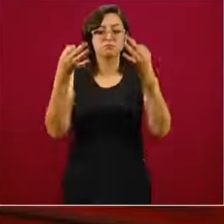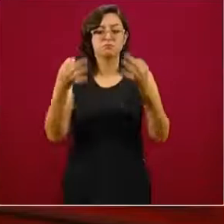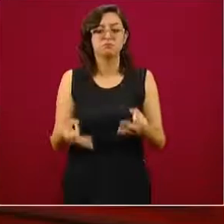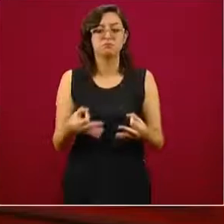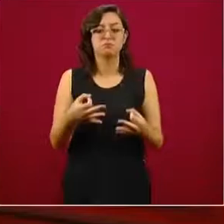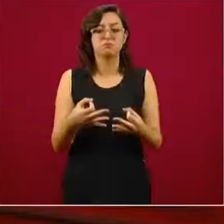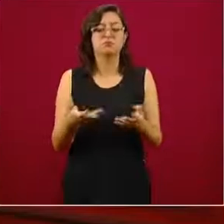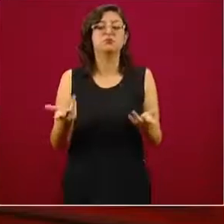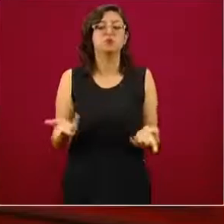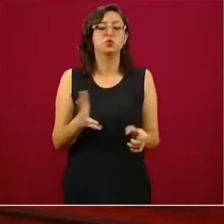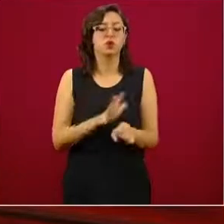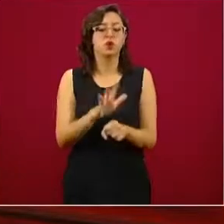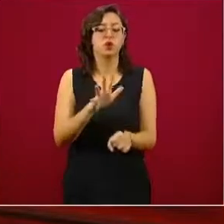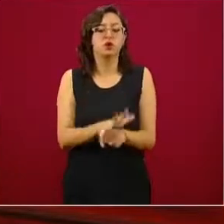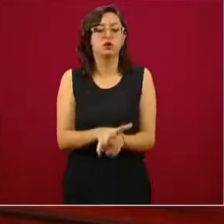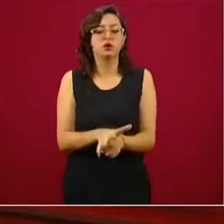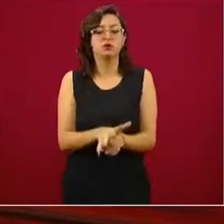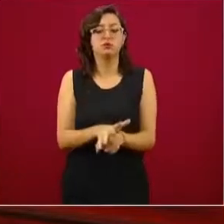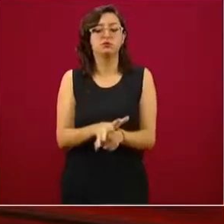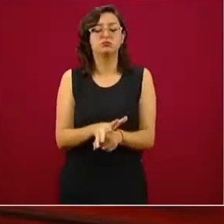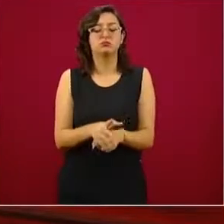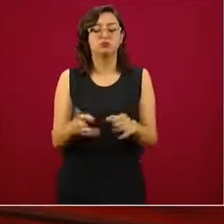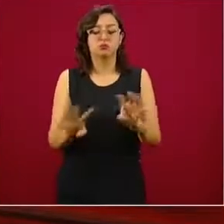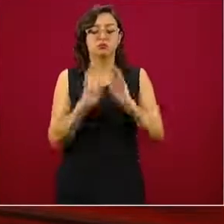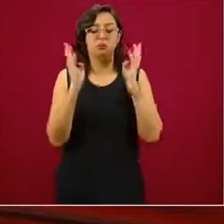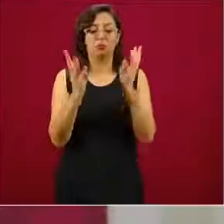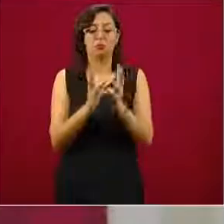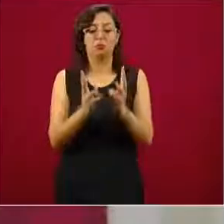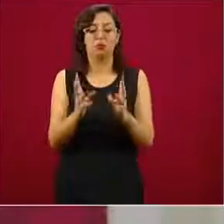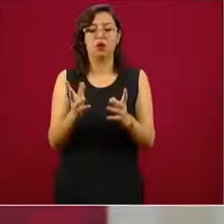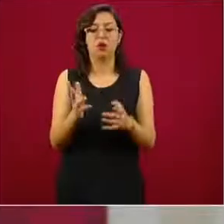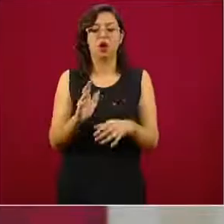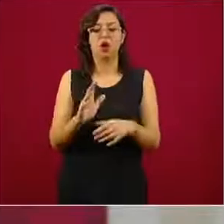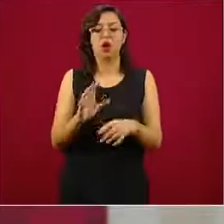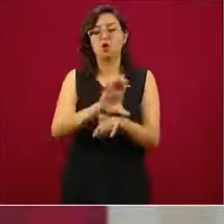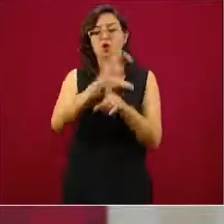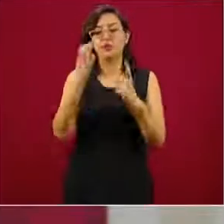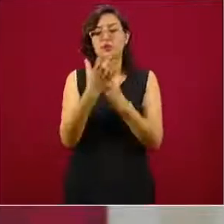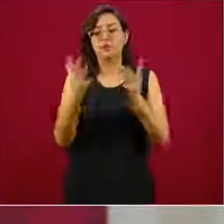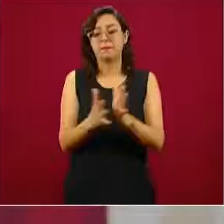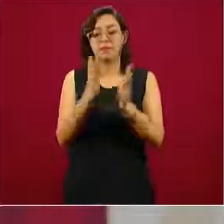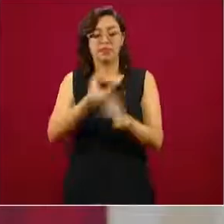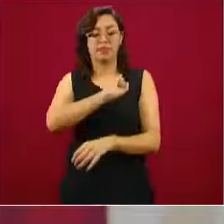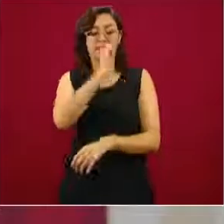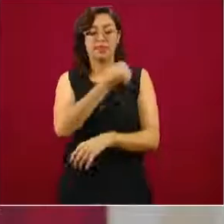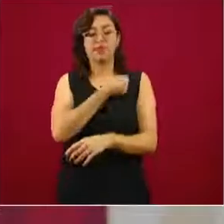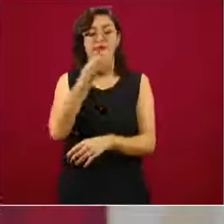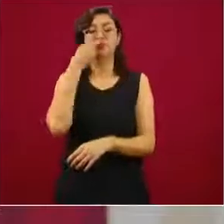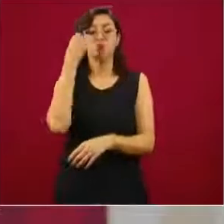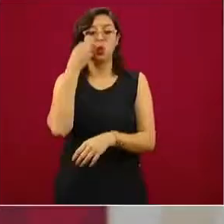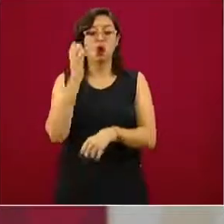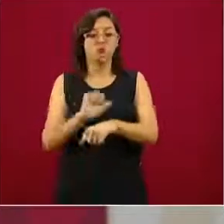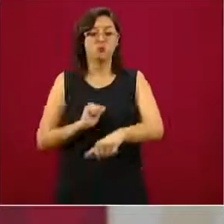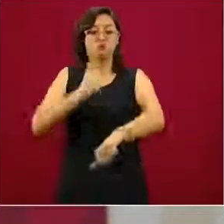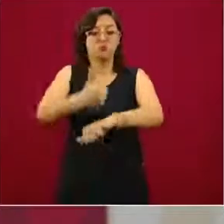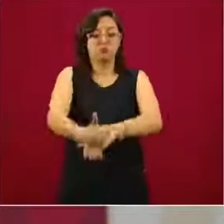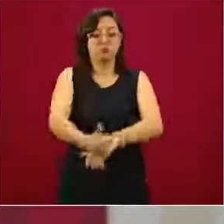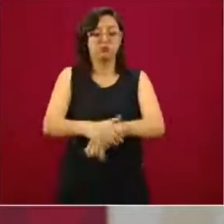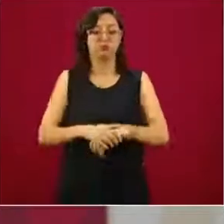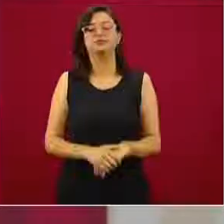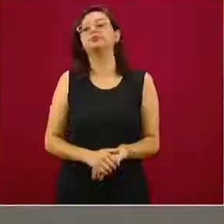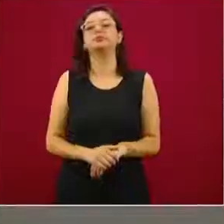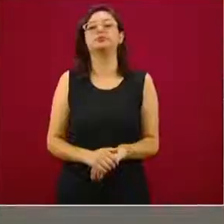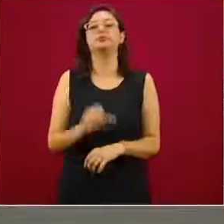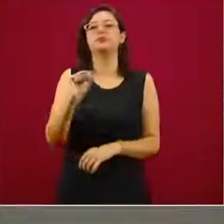Consejo Participativo de Salud. Una de las cosas que acordamos cuando el